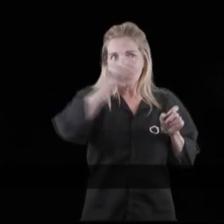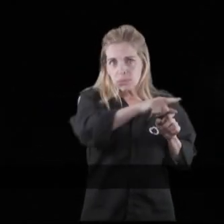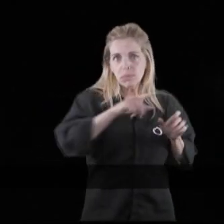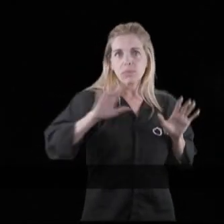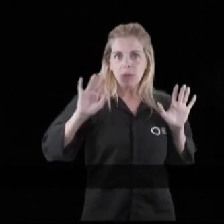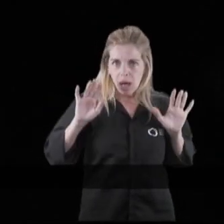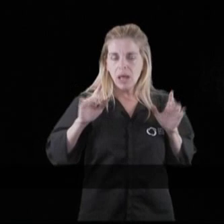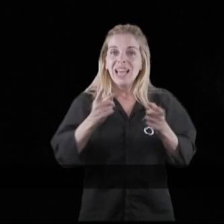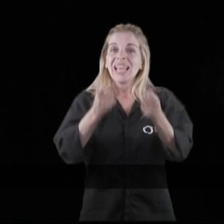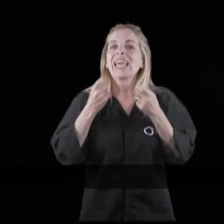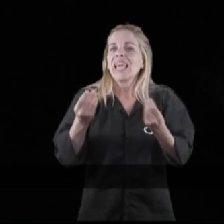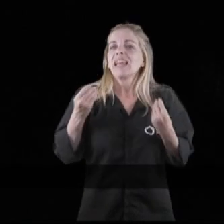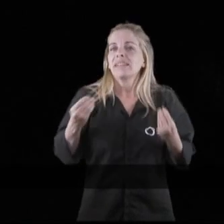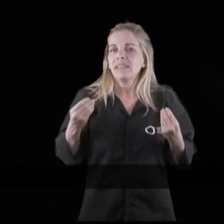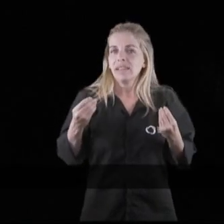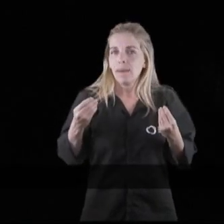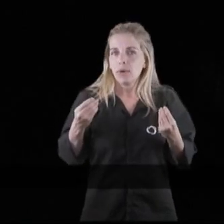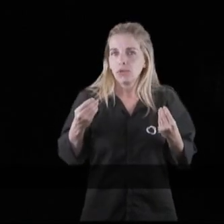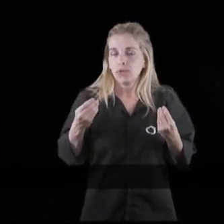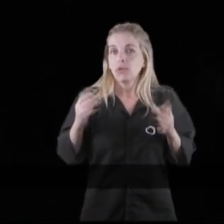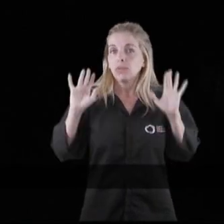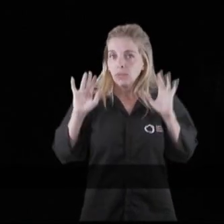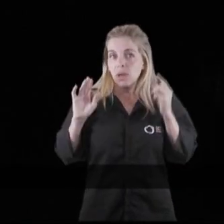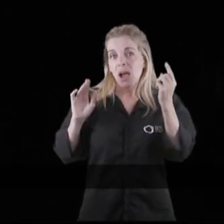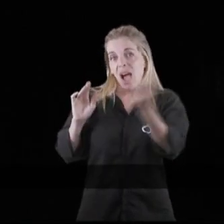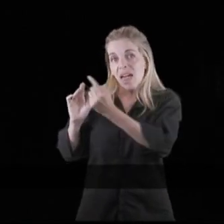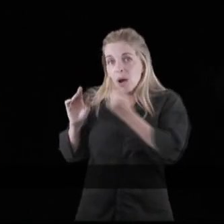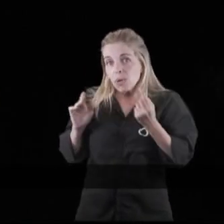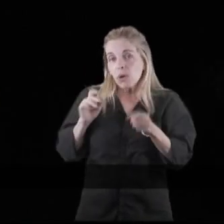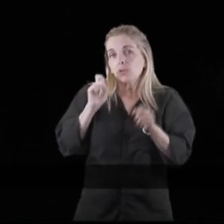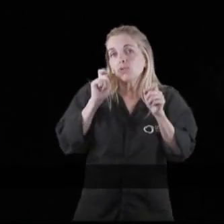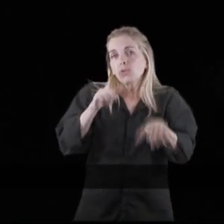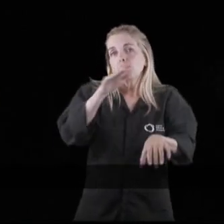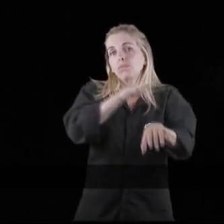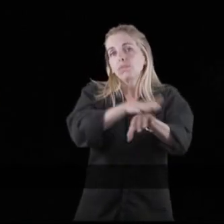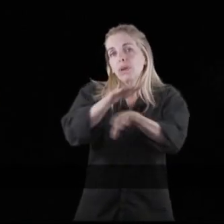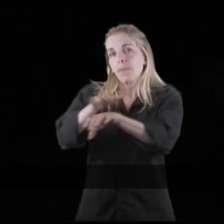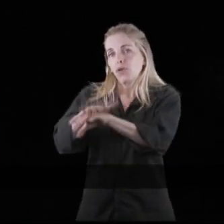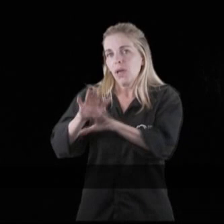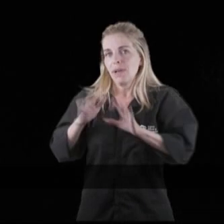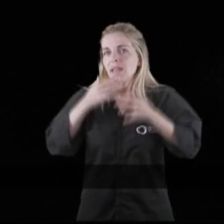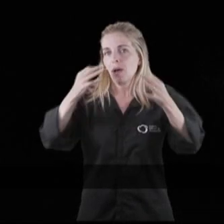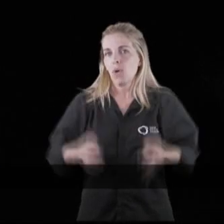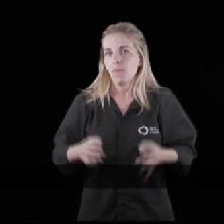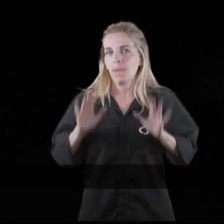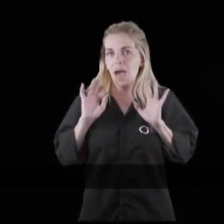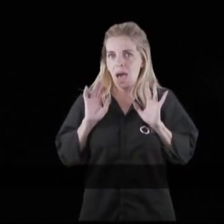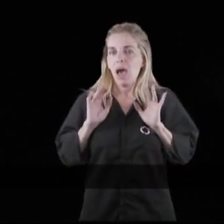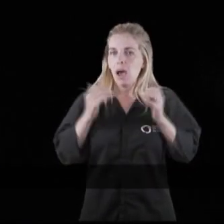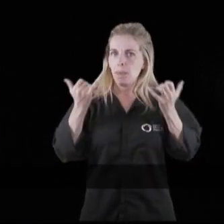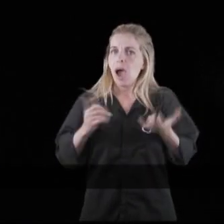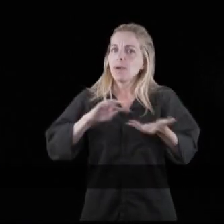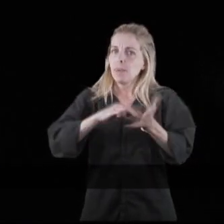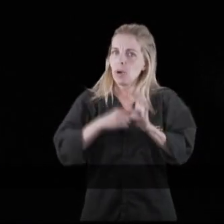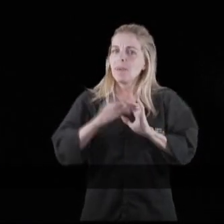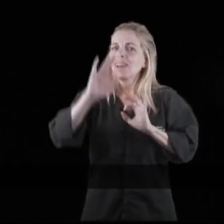Y lo que necesitamos es que cada uno haga su parte. En esto insisto, porque tenemos un problema con los